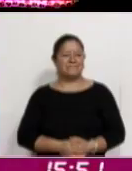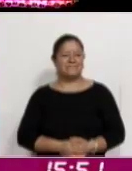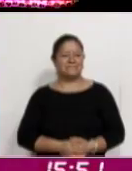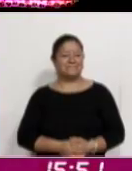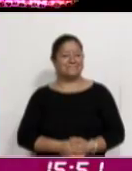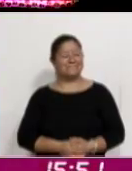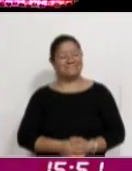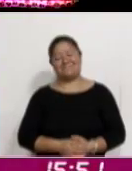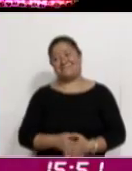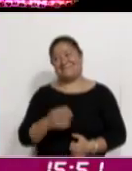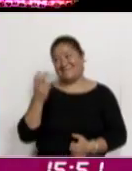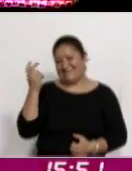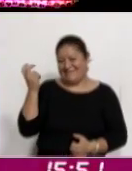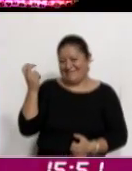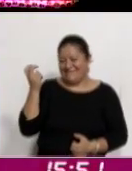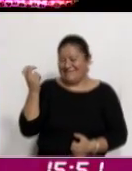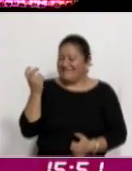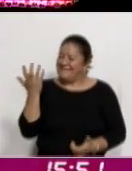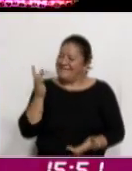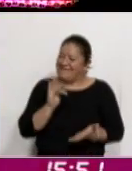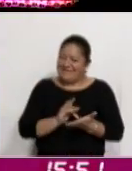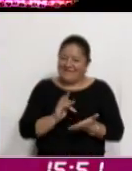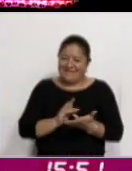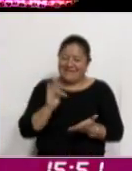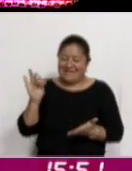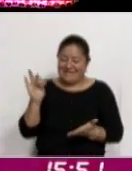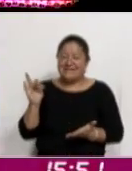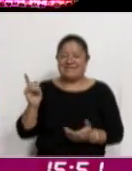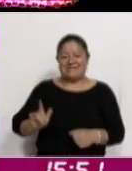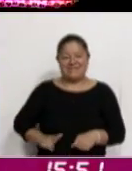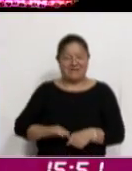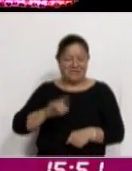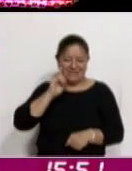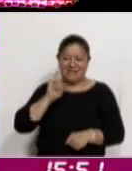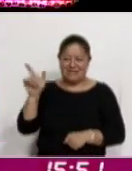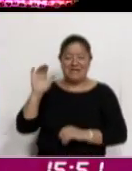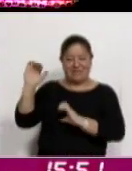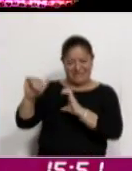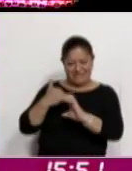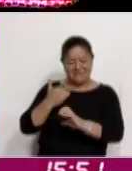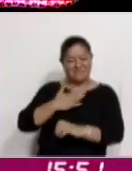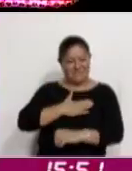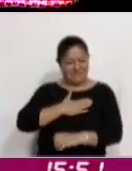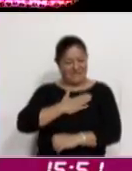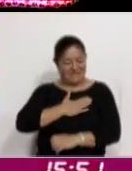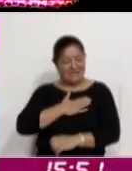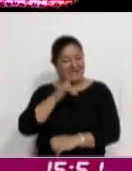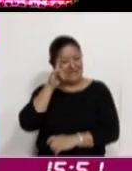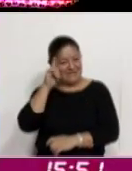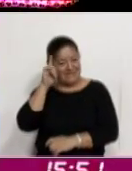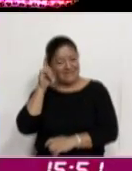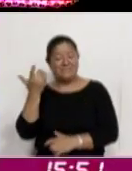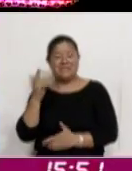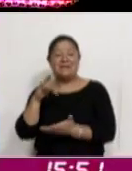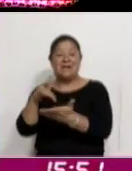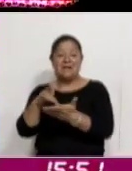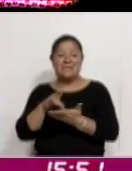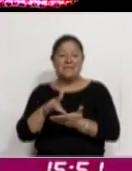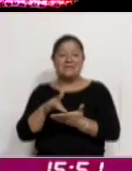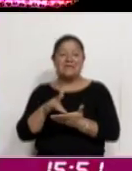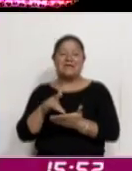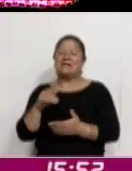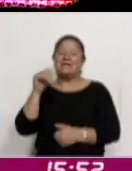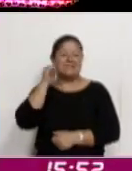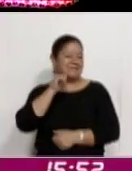Pues ahí está, muchísimas gracias por la felicitación que nos envía la gobernadora Lorena Cuellar Cisneros y el apoyo siempre que nos ha